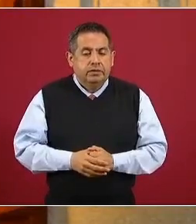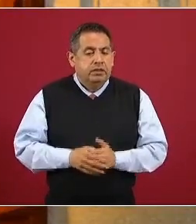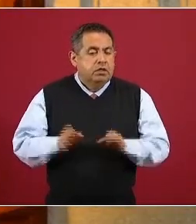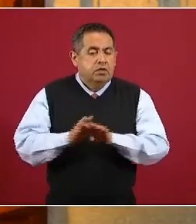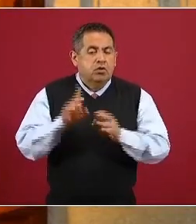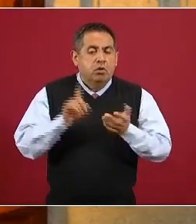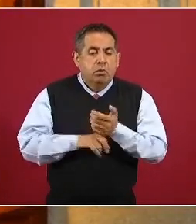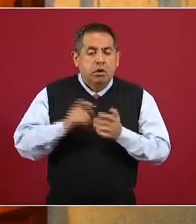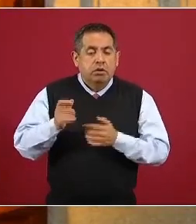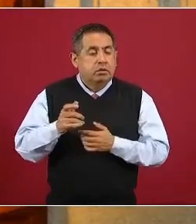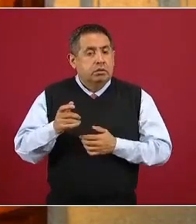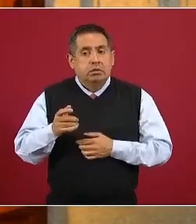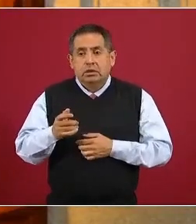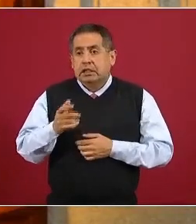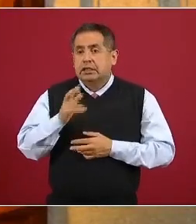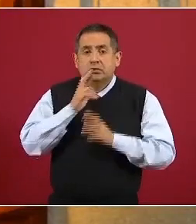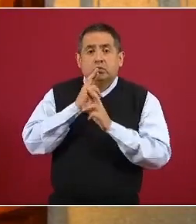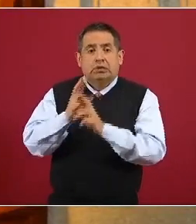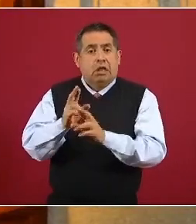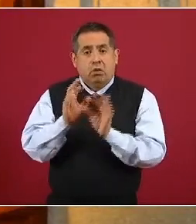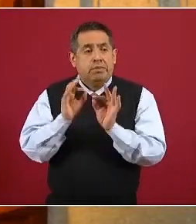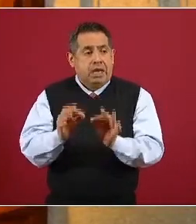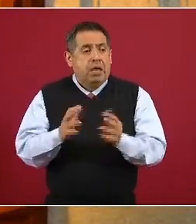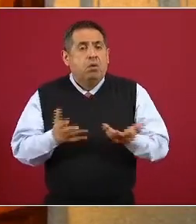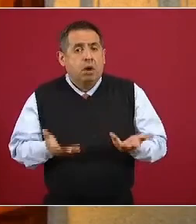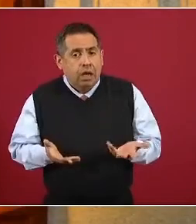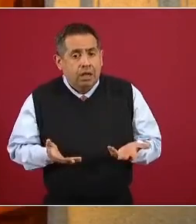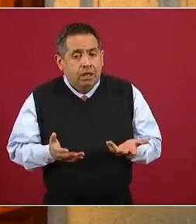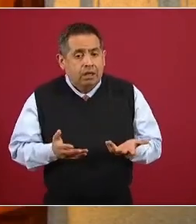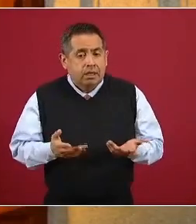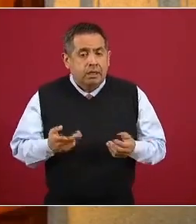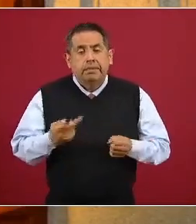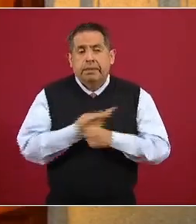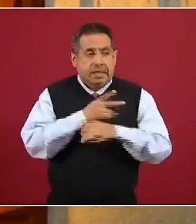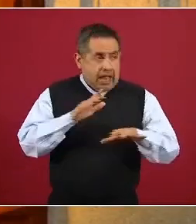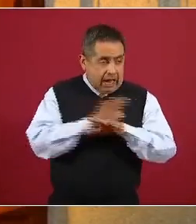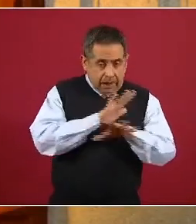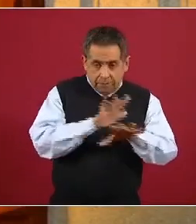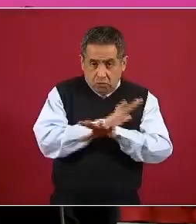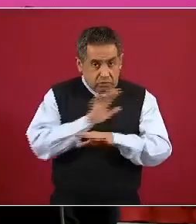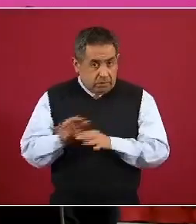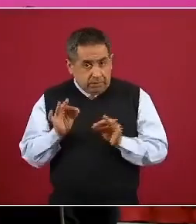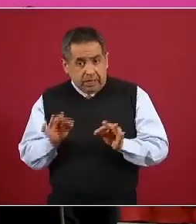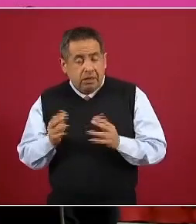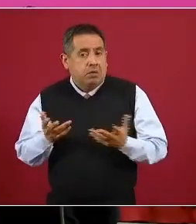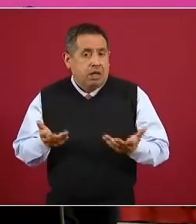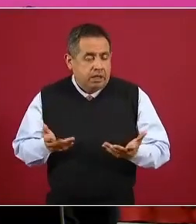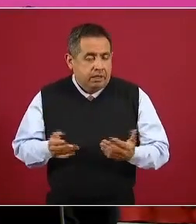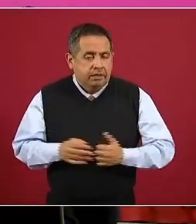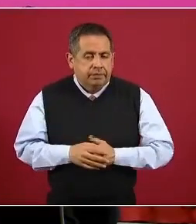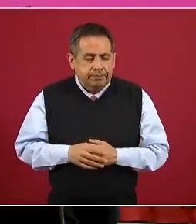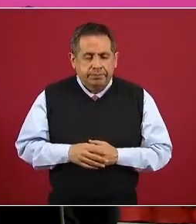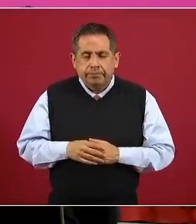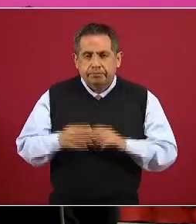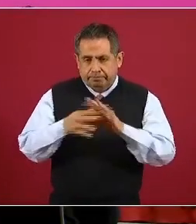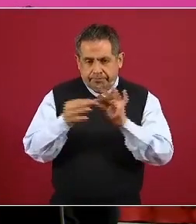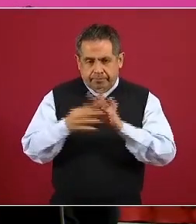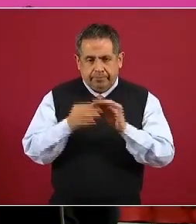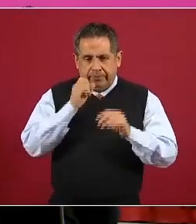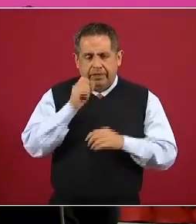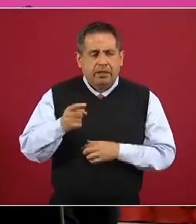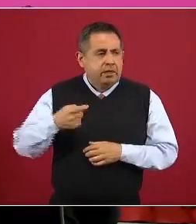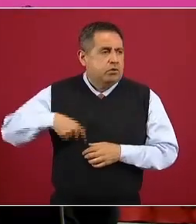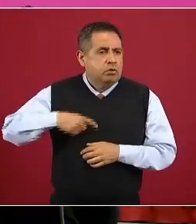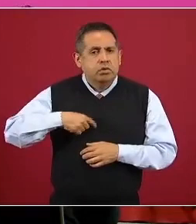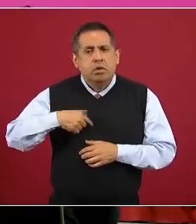cuáles han sido los principales resultados que se han alcanzado y qué cambios se han logrado, y finalmente, qué